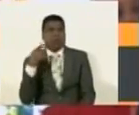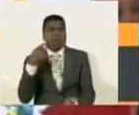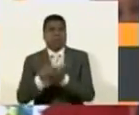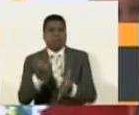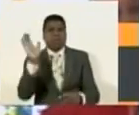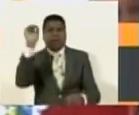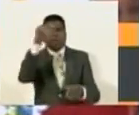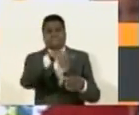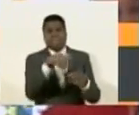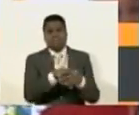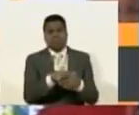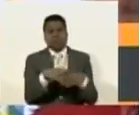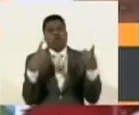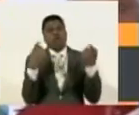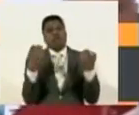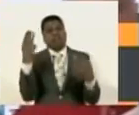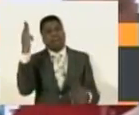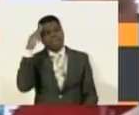el voto. Son inmorales.